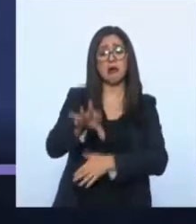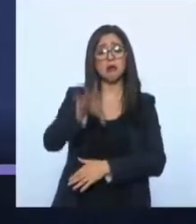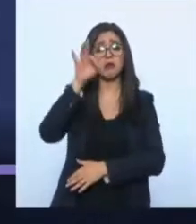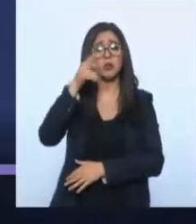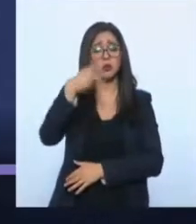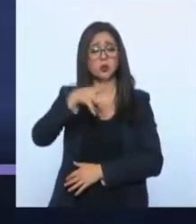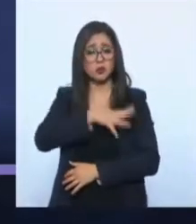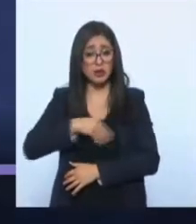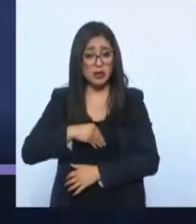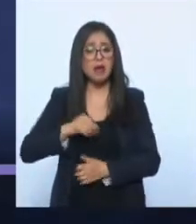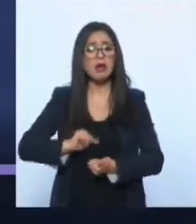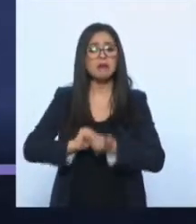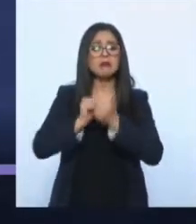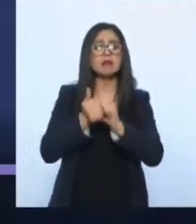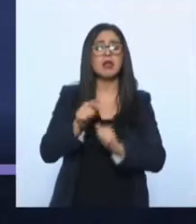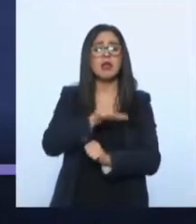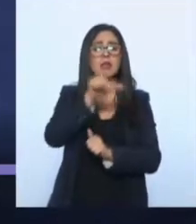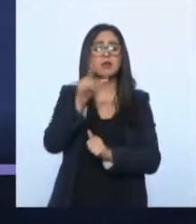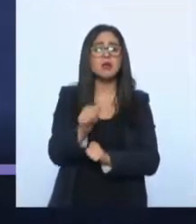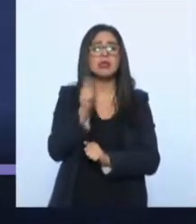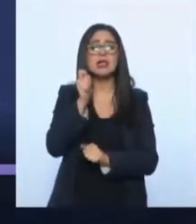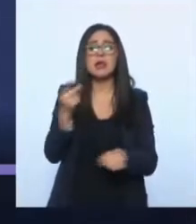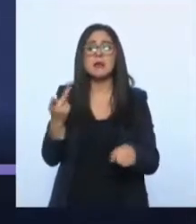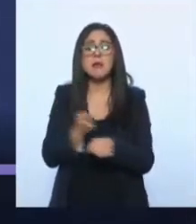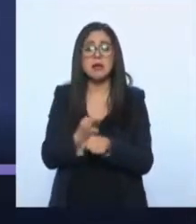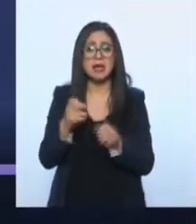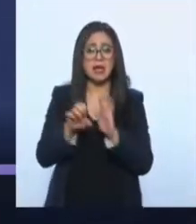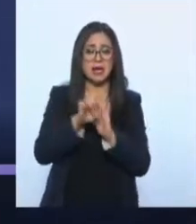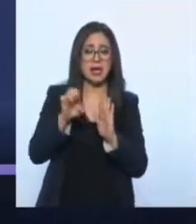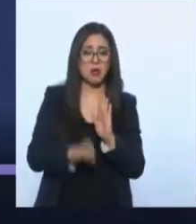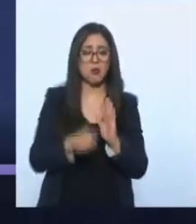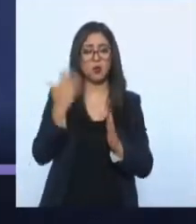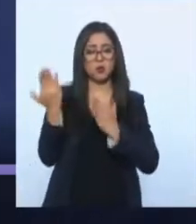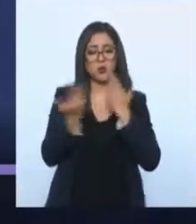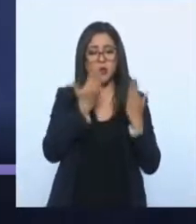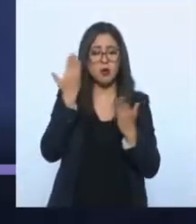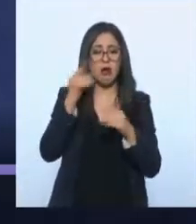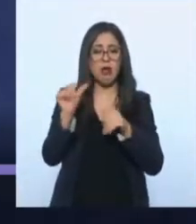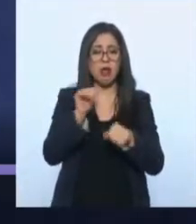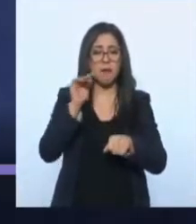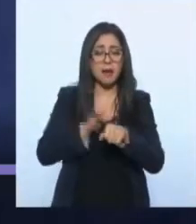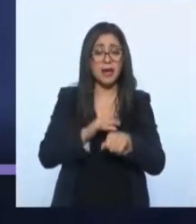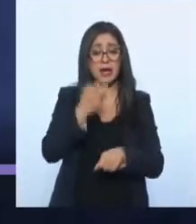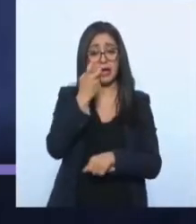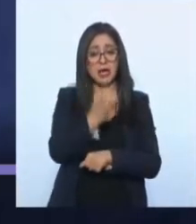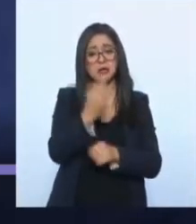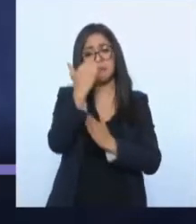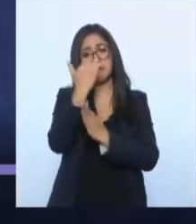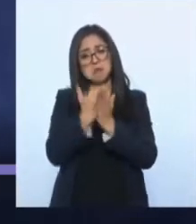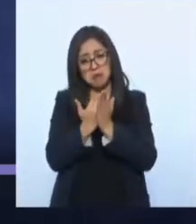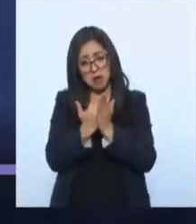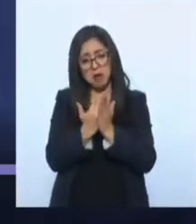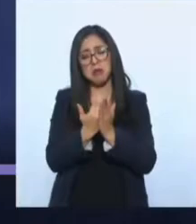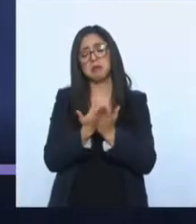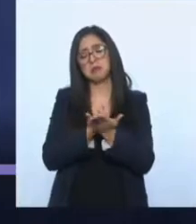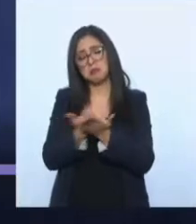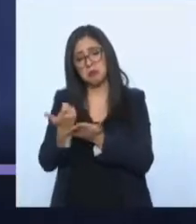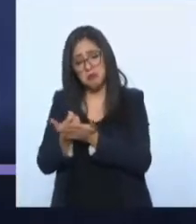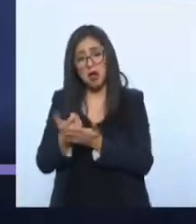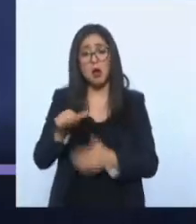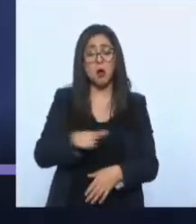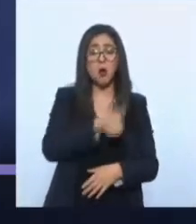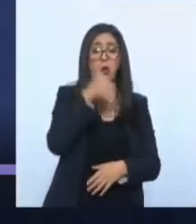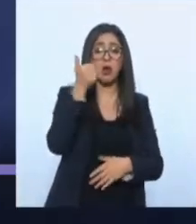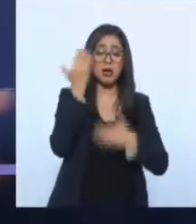ahí es donde va a venir la repercusión, ¿no? Las carreras administrativas se podría decir que son con las que menos costo tienen, diferenciada de